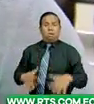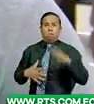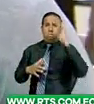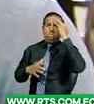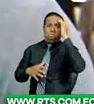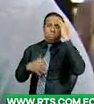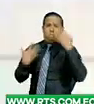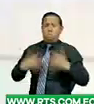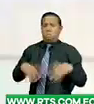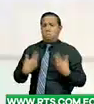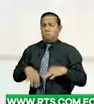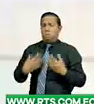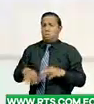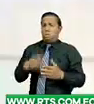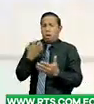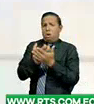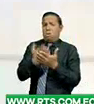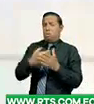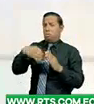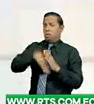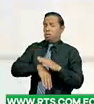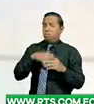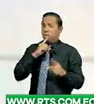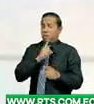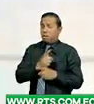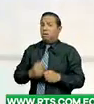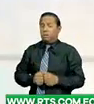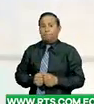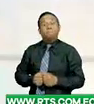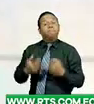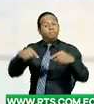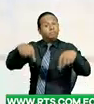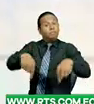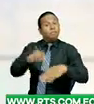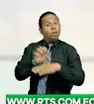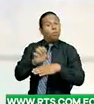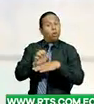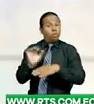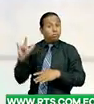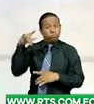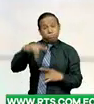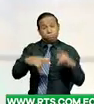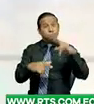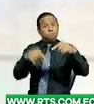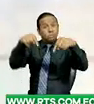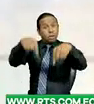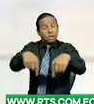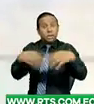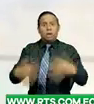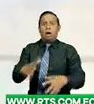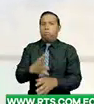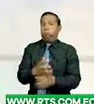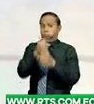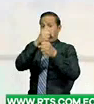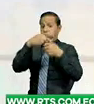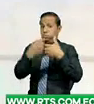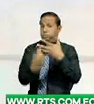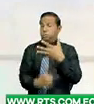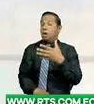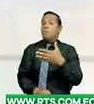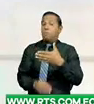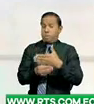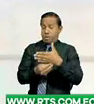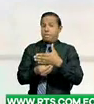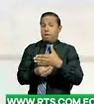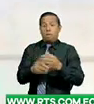se viene. Las medidas de seguridad en el aeropuerto José Joaquín de Olmedo de Guayaquil se han incrementado, tanto del personal que labora en la terminal